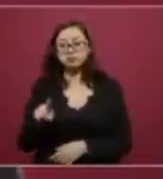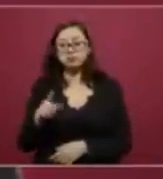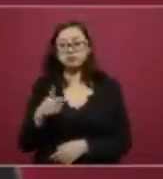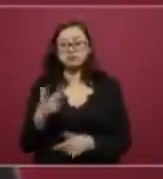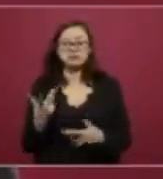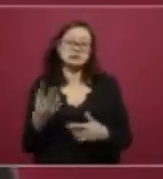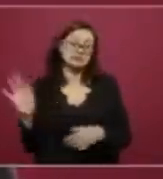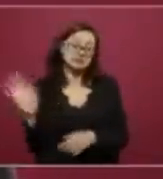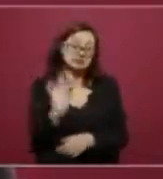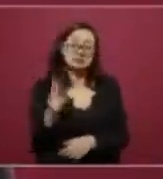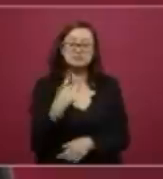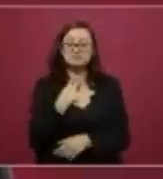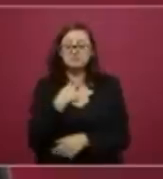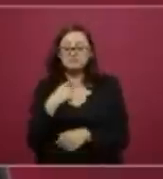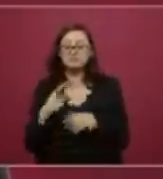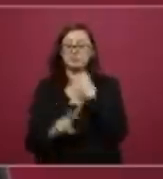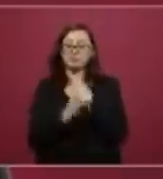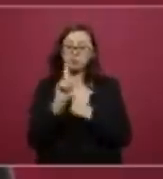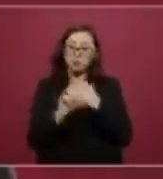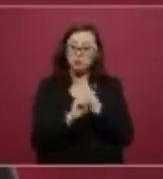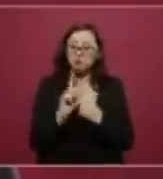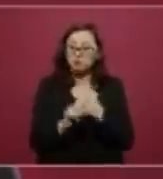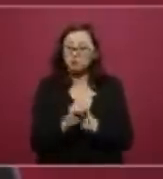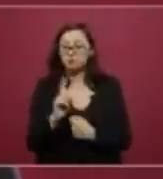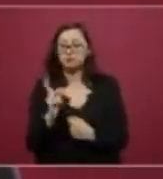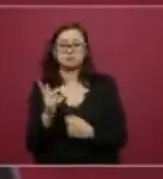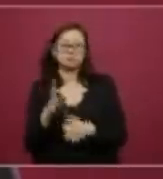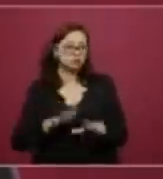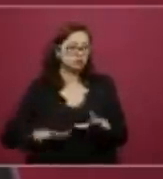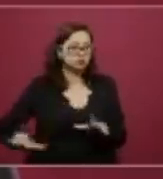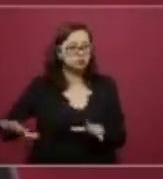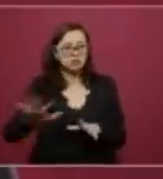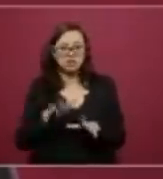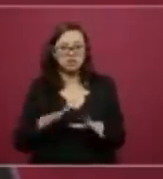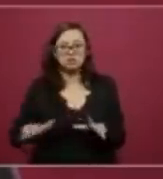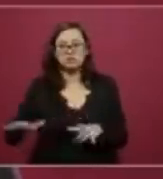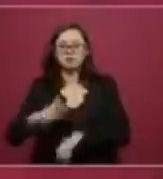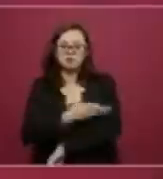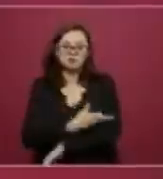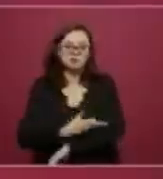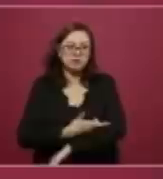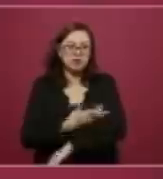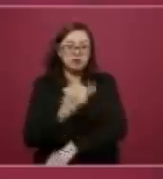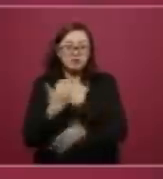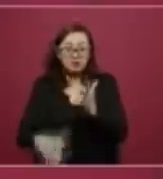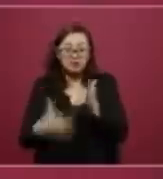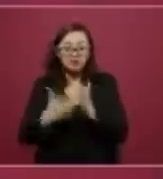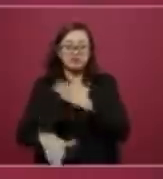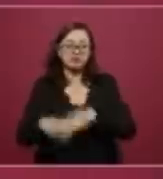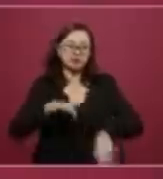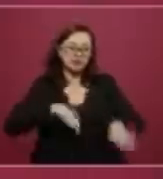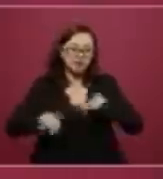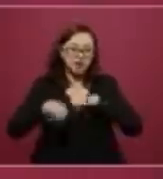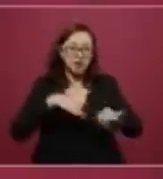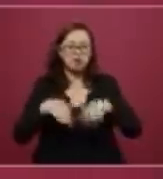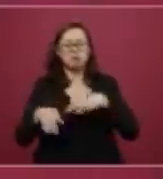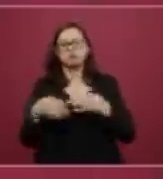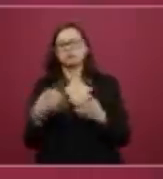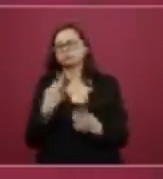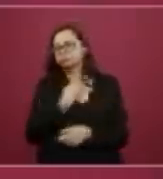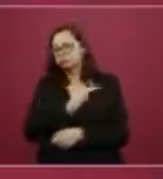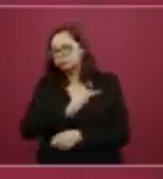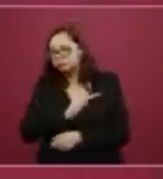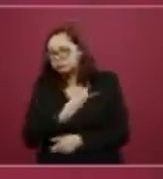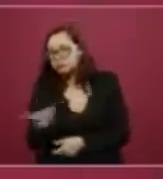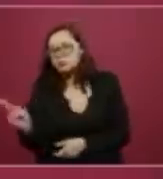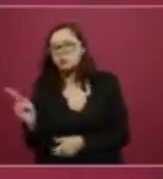por problemas económicos, sociales, falta de trabajo, pobreza, no